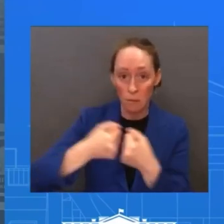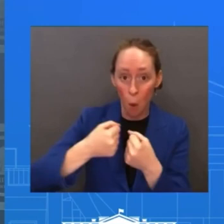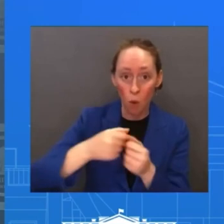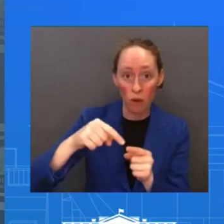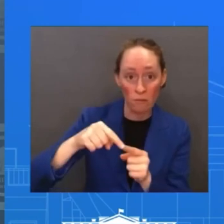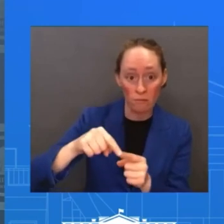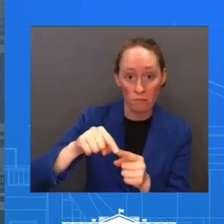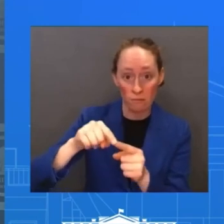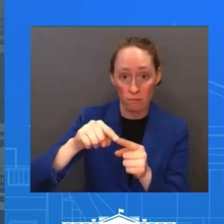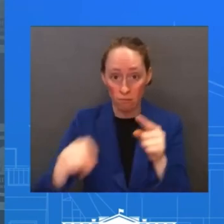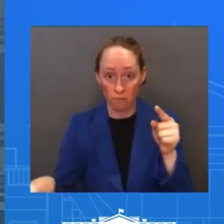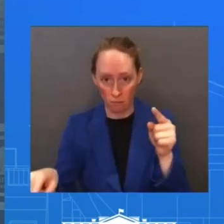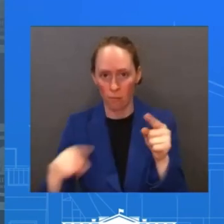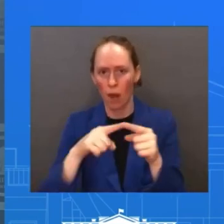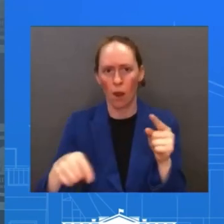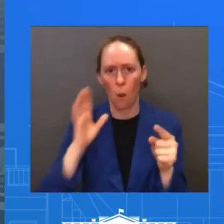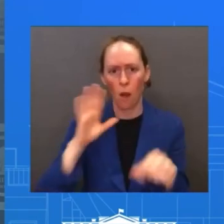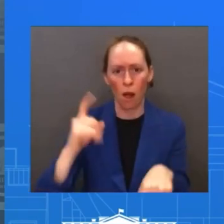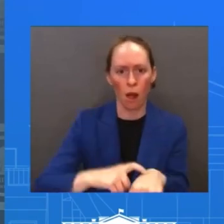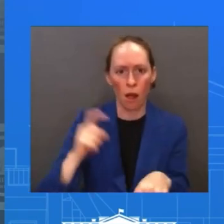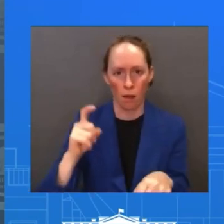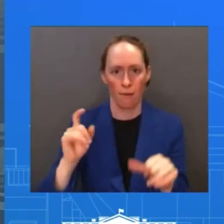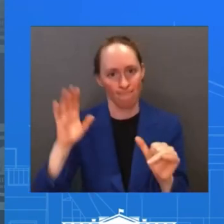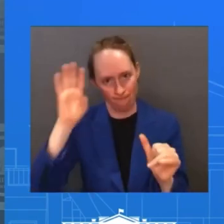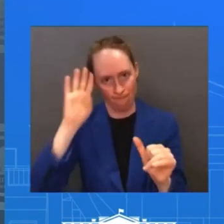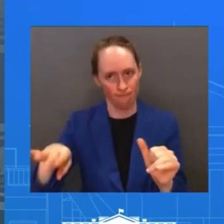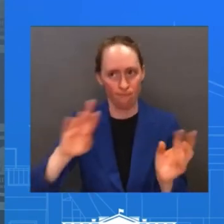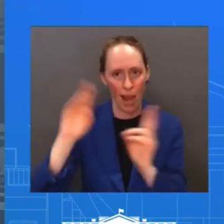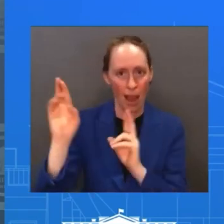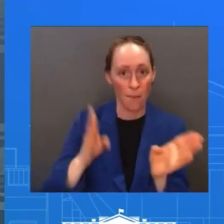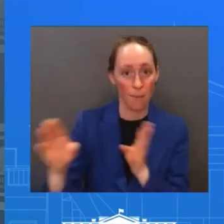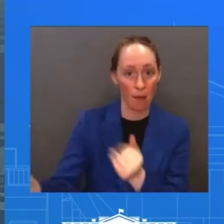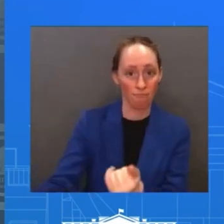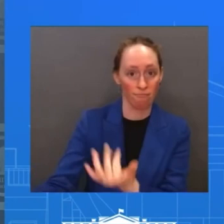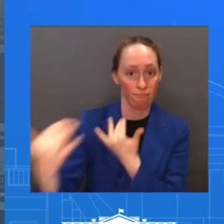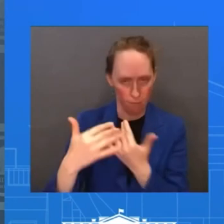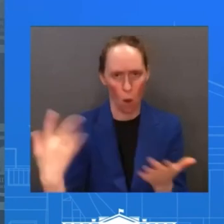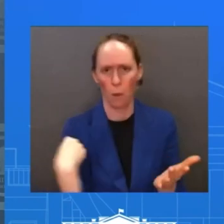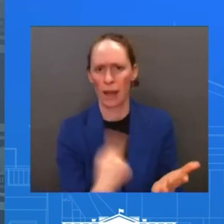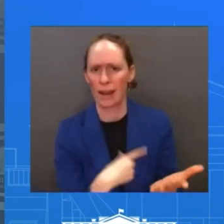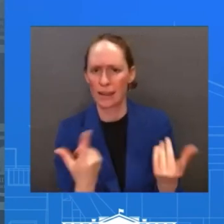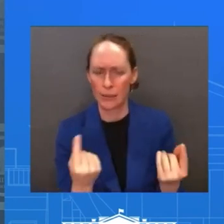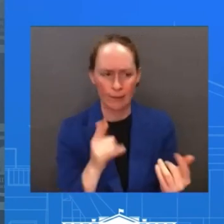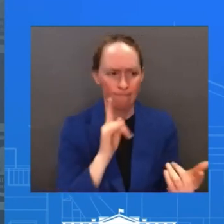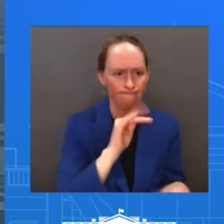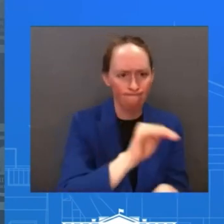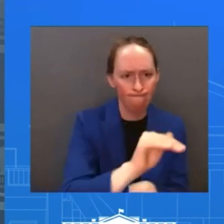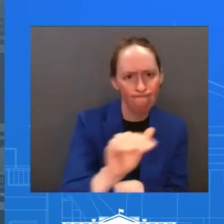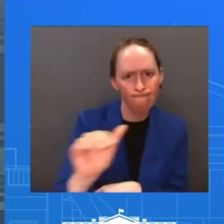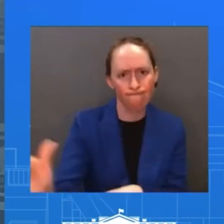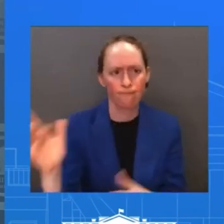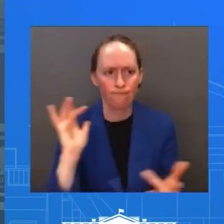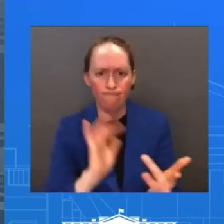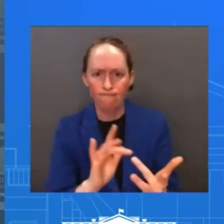que están lidiando con este problema. El Departamento de Estado y el Departamento de Seguridad Nacional presentaron un plan para manejar los